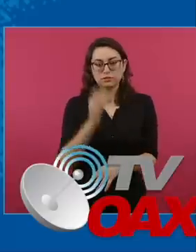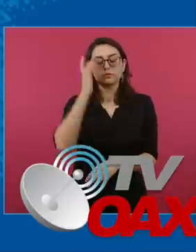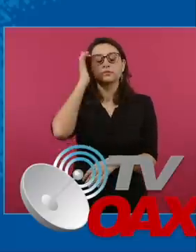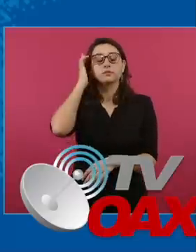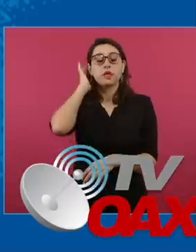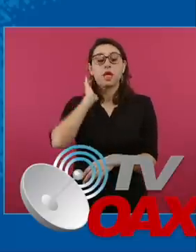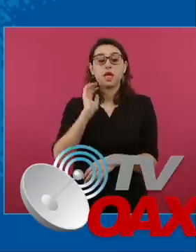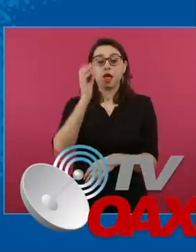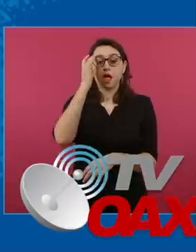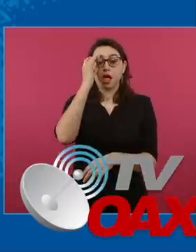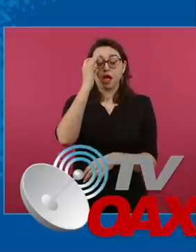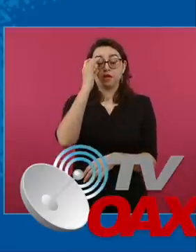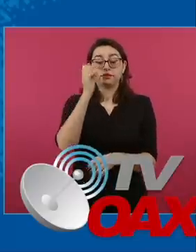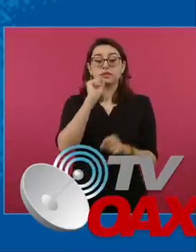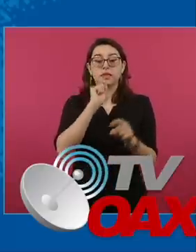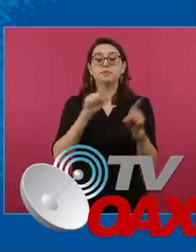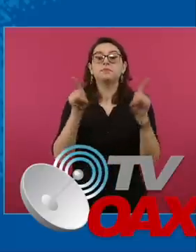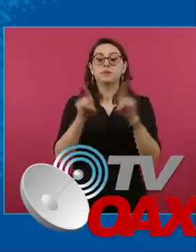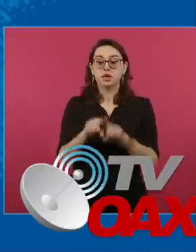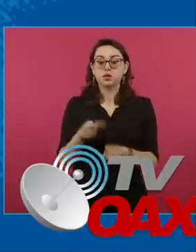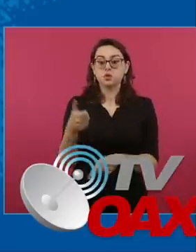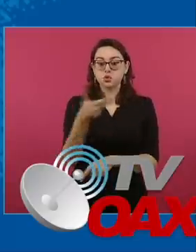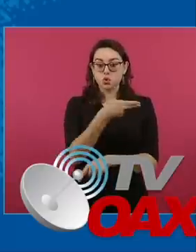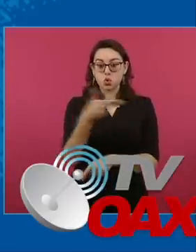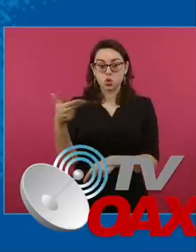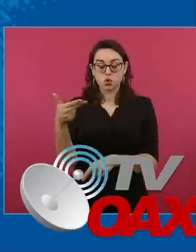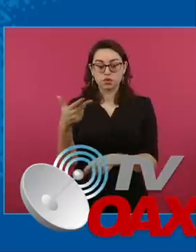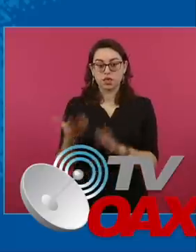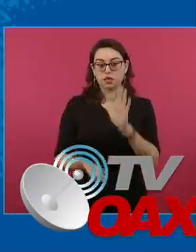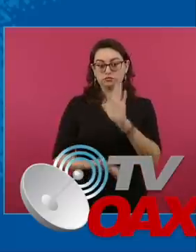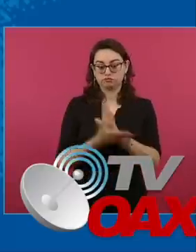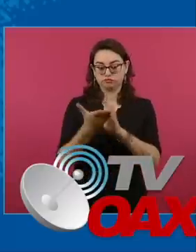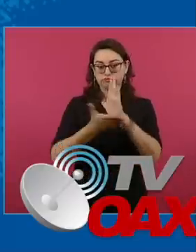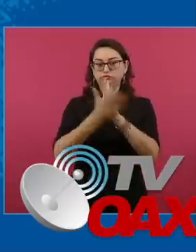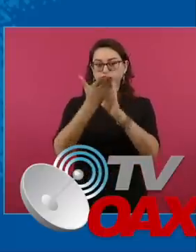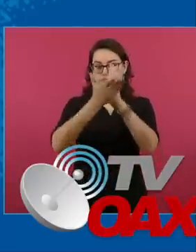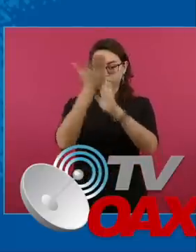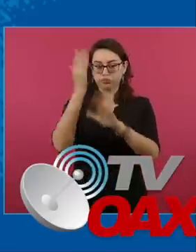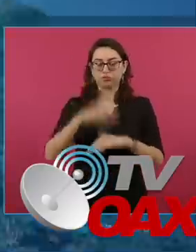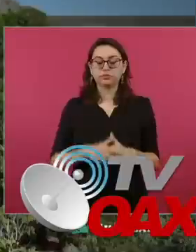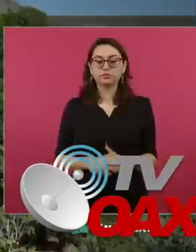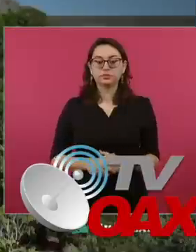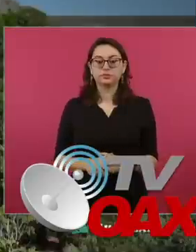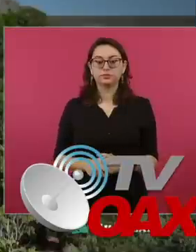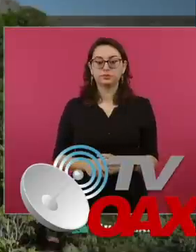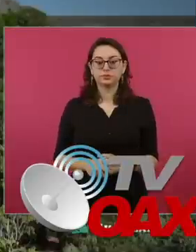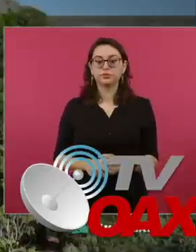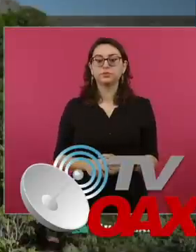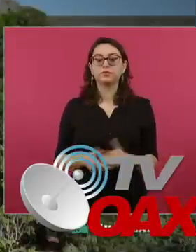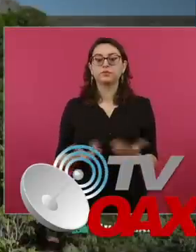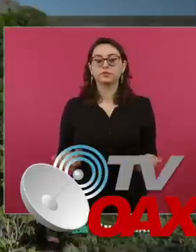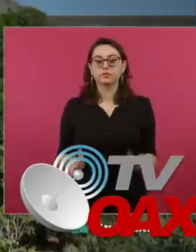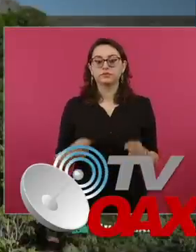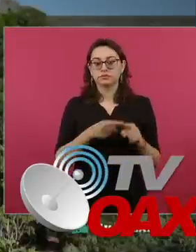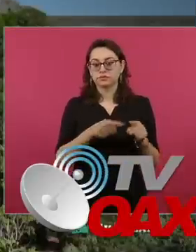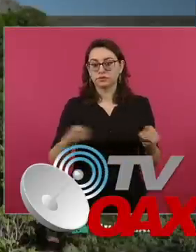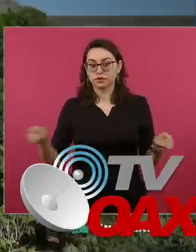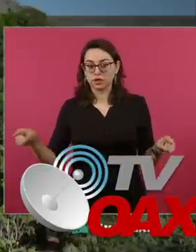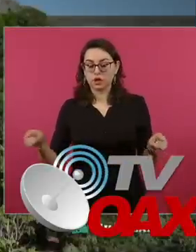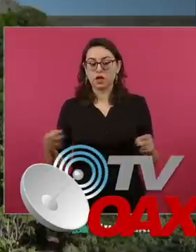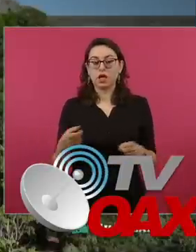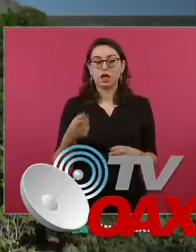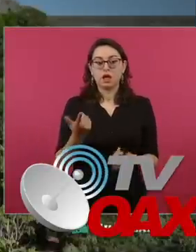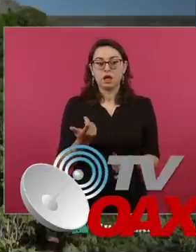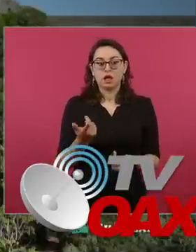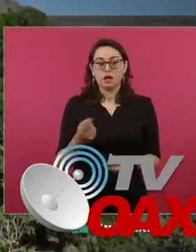edifica también un hotel Tren Maya. Como ya lo mencionamos, en el tramo 4 mide 239